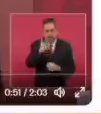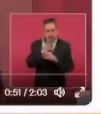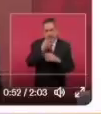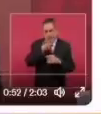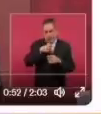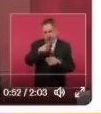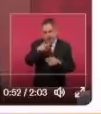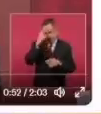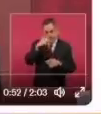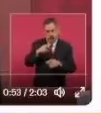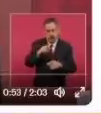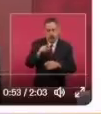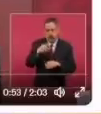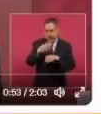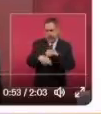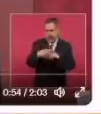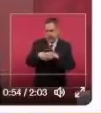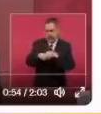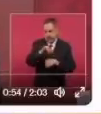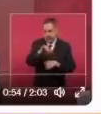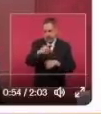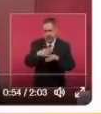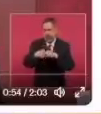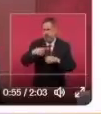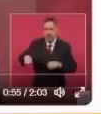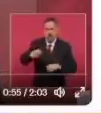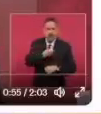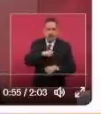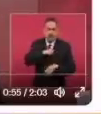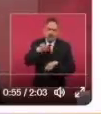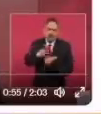sostienes, que hace daño a la salud.